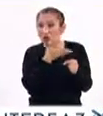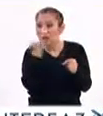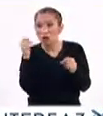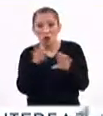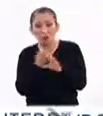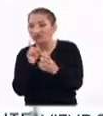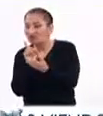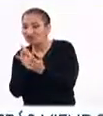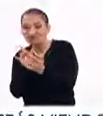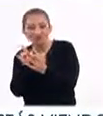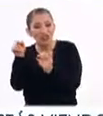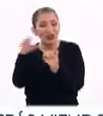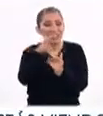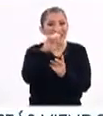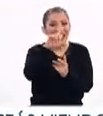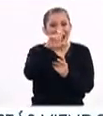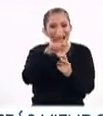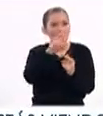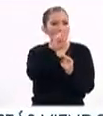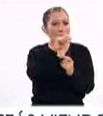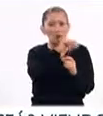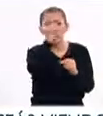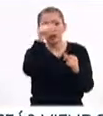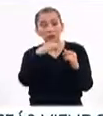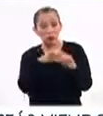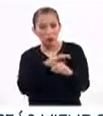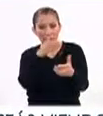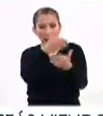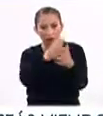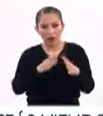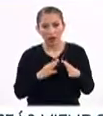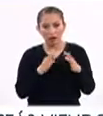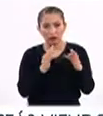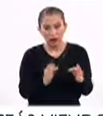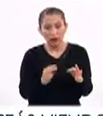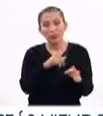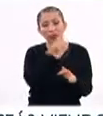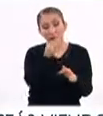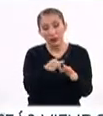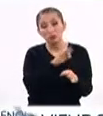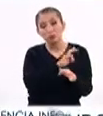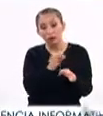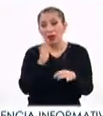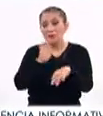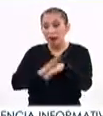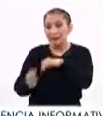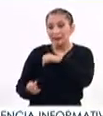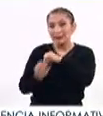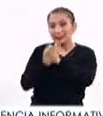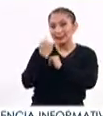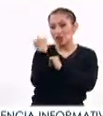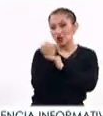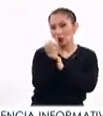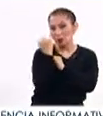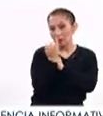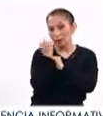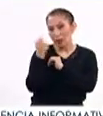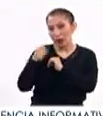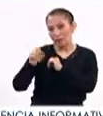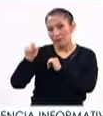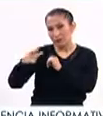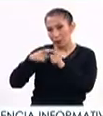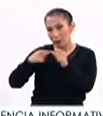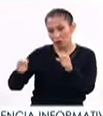esa cercanía, por ejemplo, con el CELE de la UNAM o otras instituciones, puede hacerlo en esta fundación y después poder reforzar el idioma en el